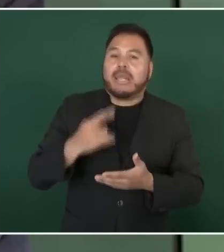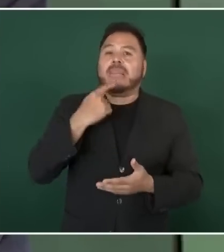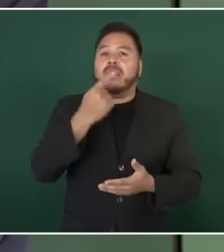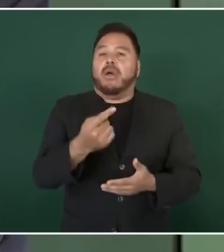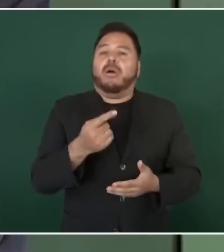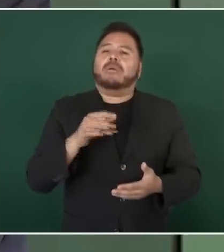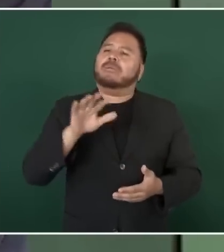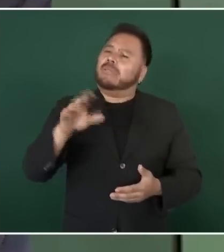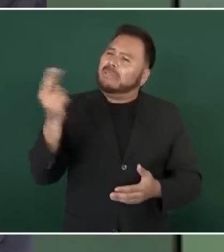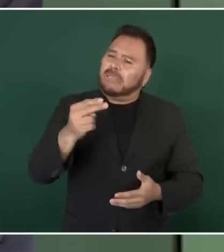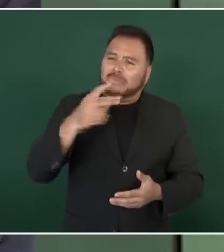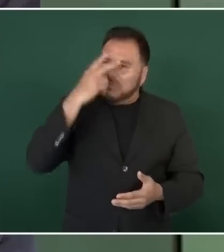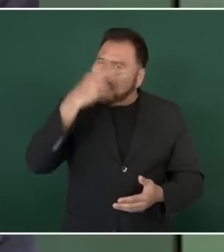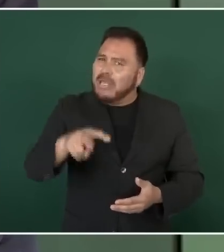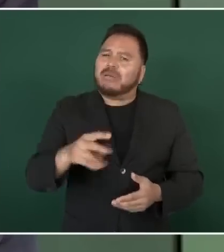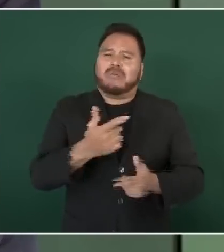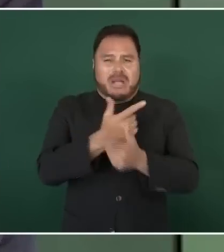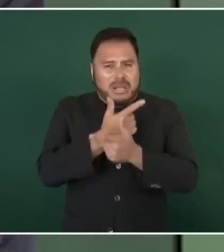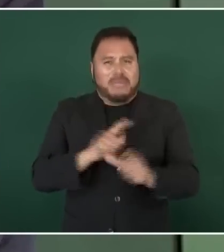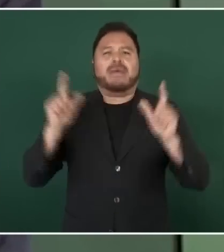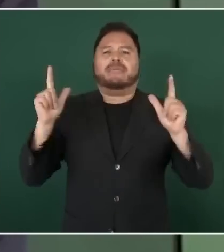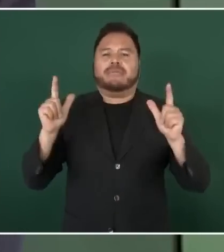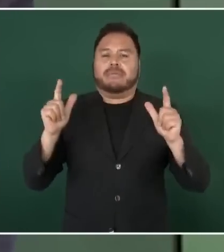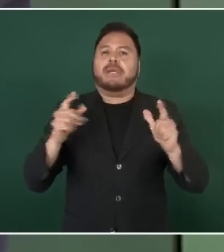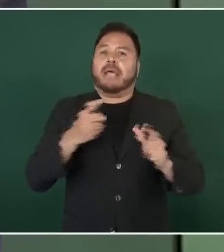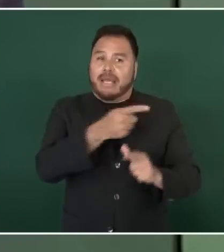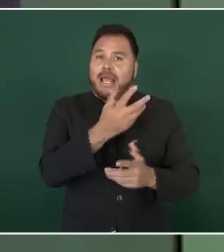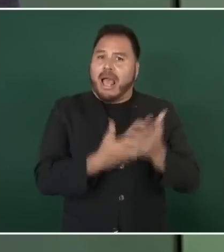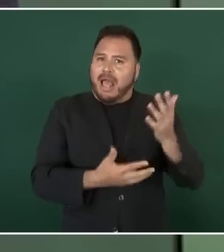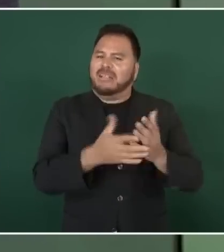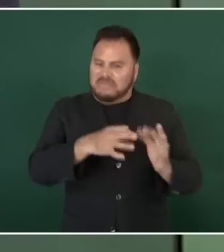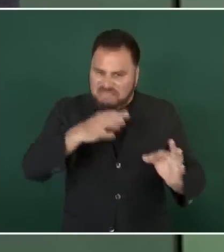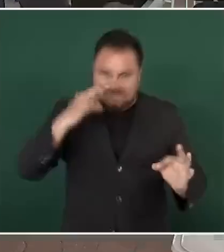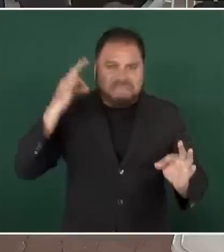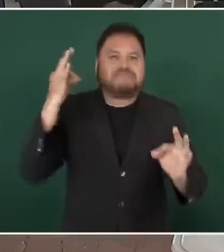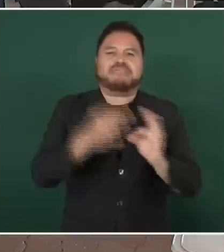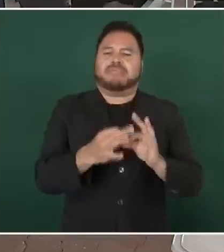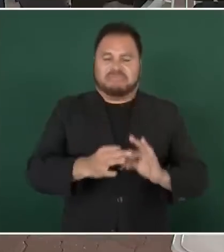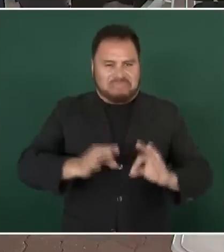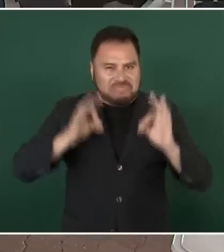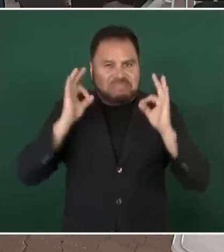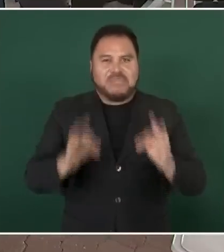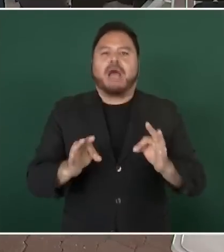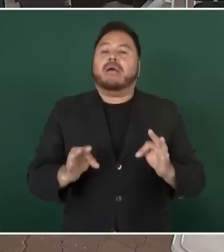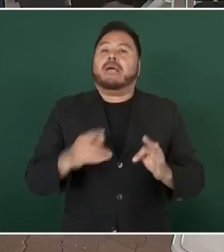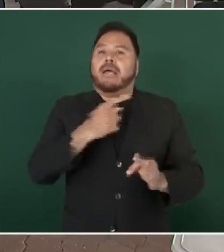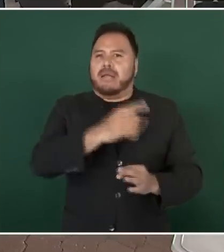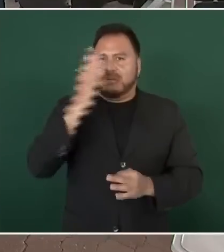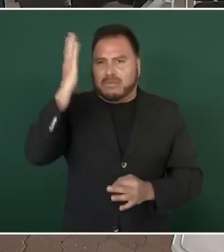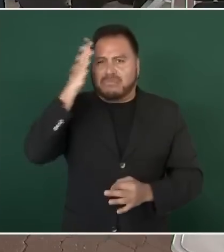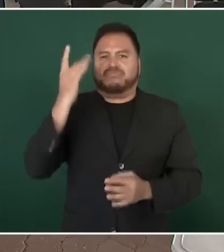libertad, y en eso cumplió con creces. Como